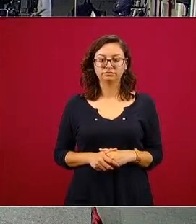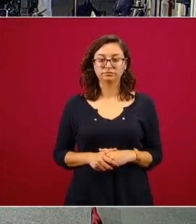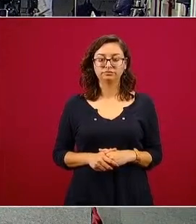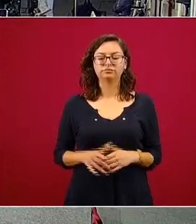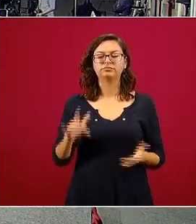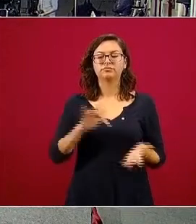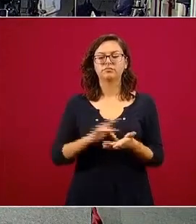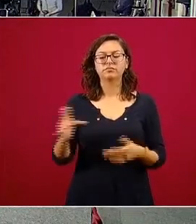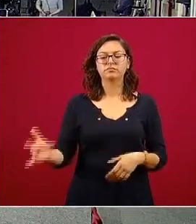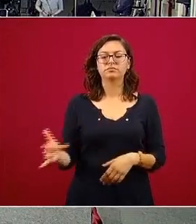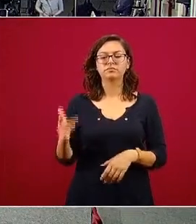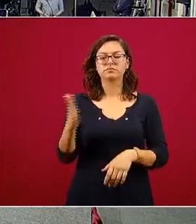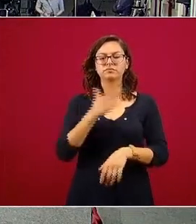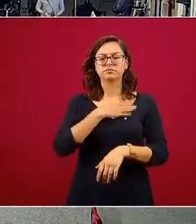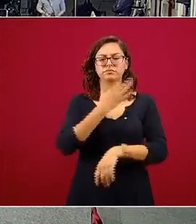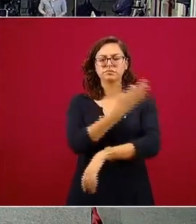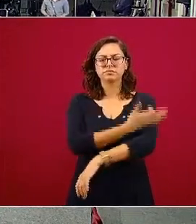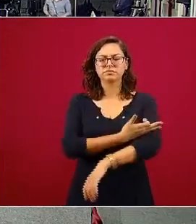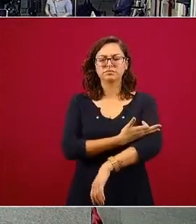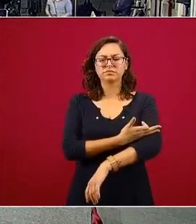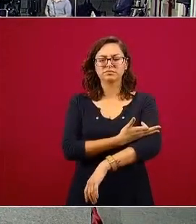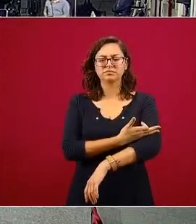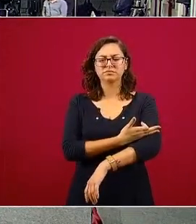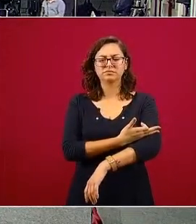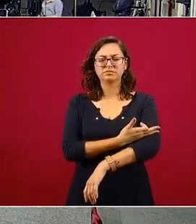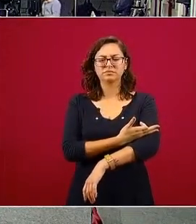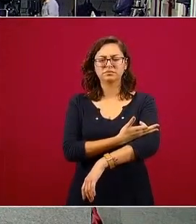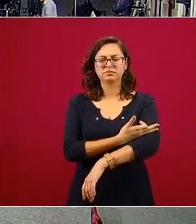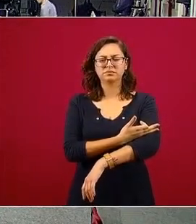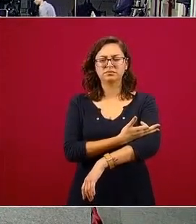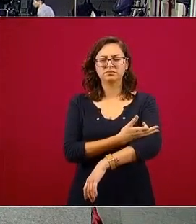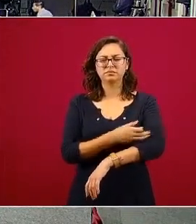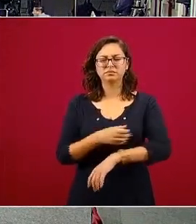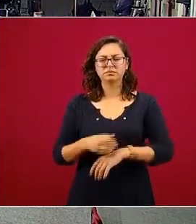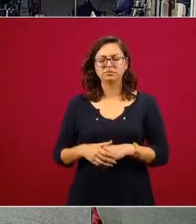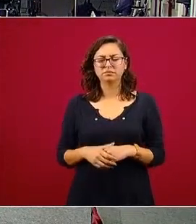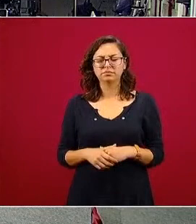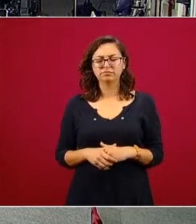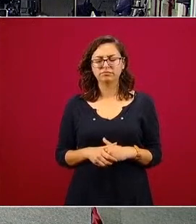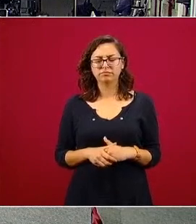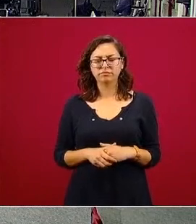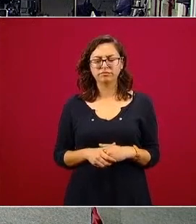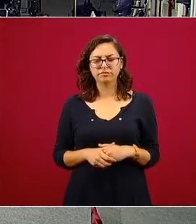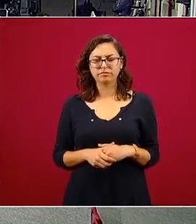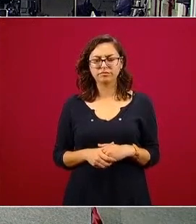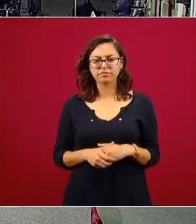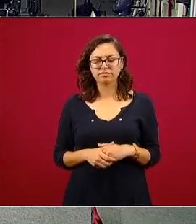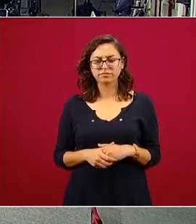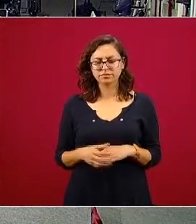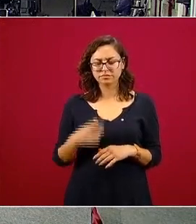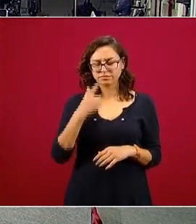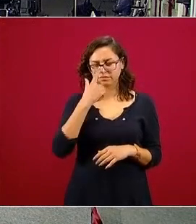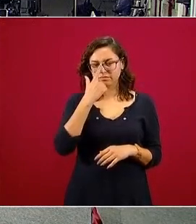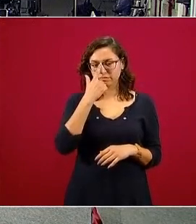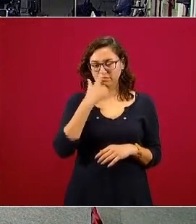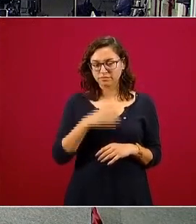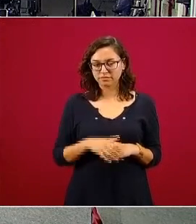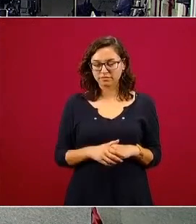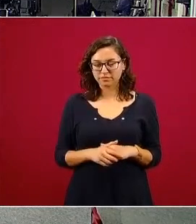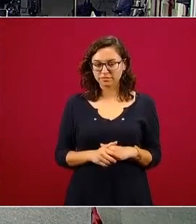Gracias, doctores. Buenas tardes. Alejandro Alemán, de Medicina Digital. Una pregunta para respecto al número de